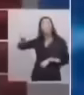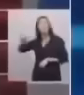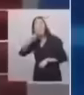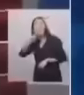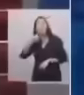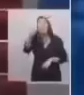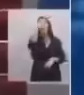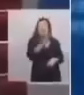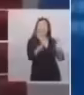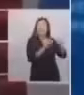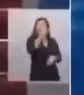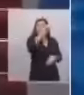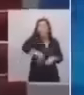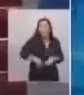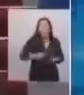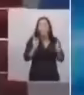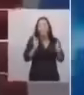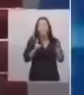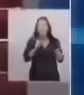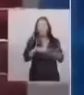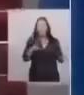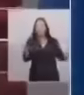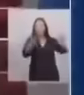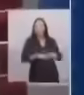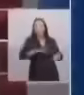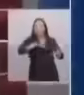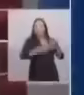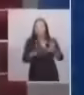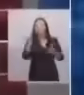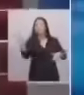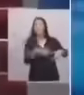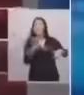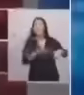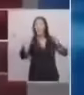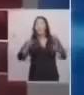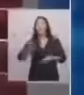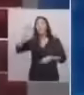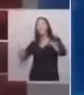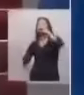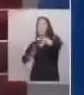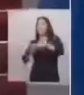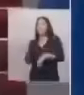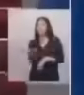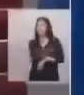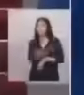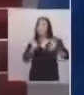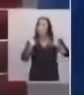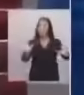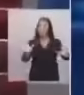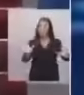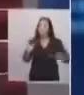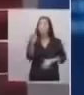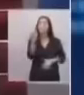escuchando Además creo que primero nos decían todavía no asumió no van a esperar que asuma ahora que asumió nos siguen